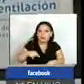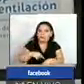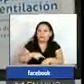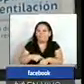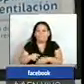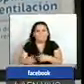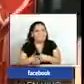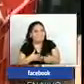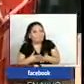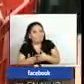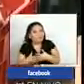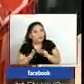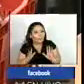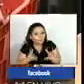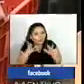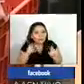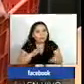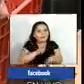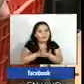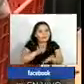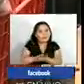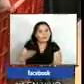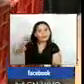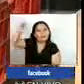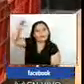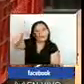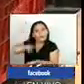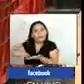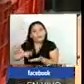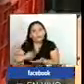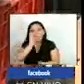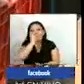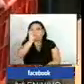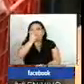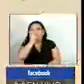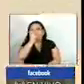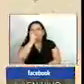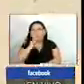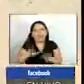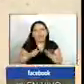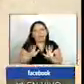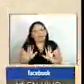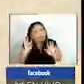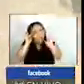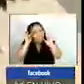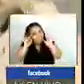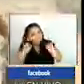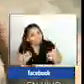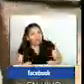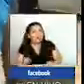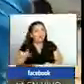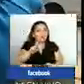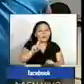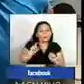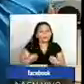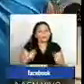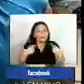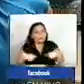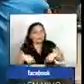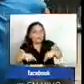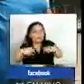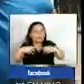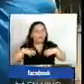no importa, por lograr un tanque de oxígeno, que en muchos casos determina la posibilidad de sobrevivir.